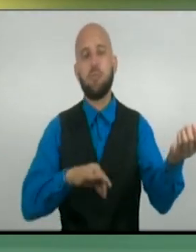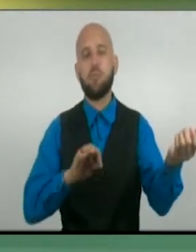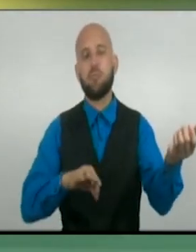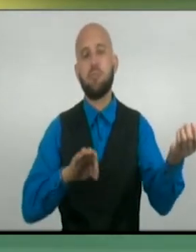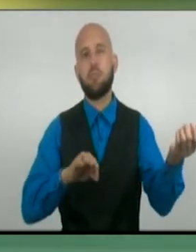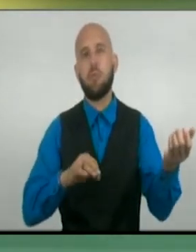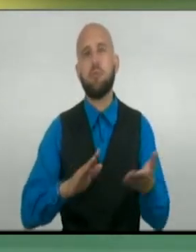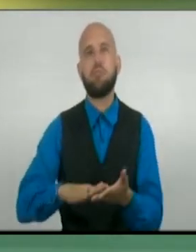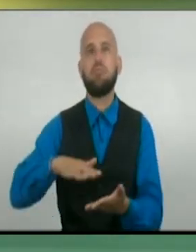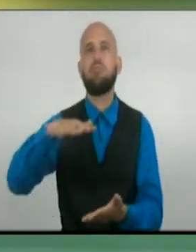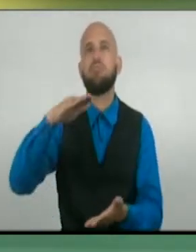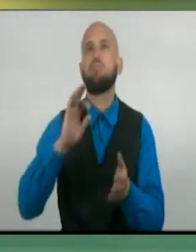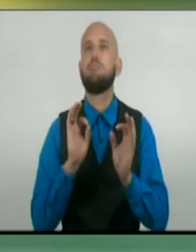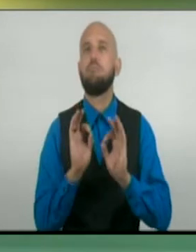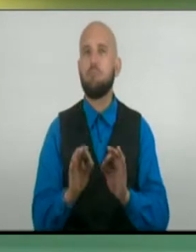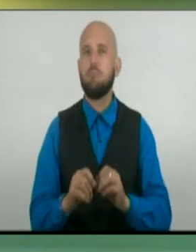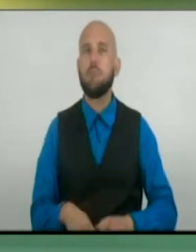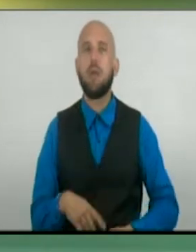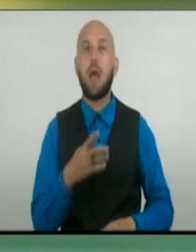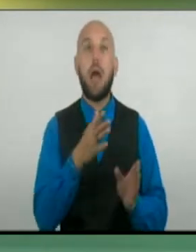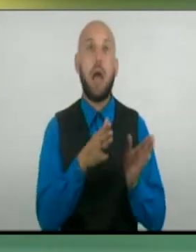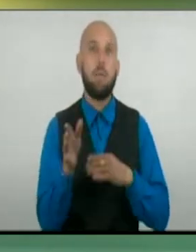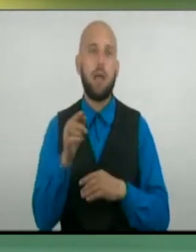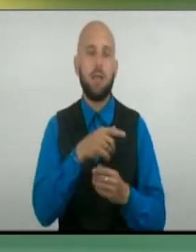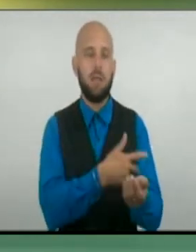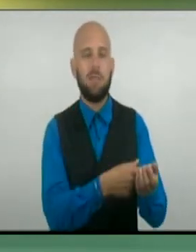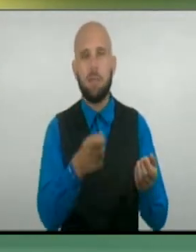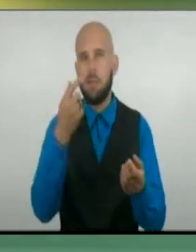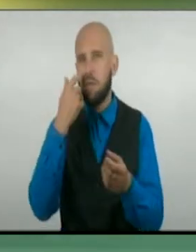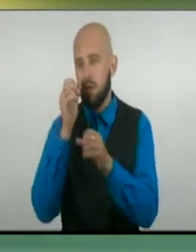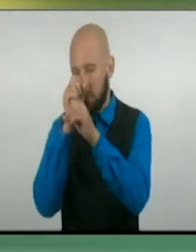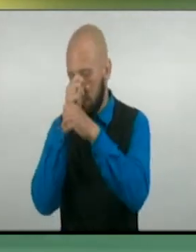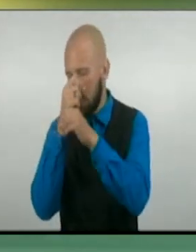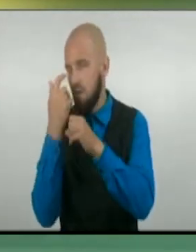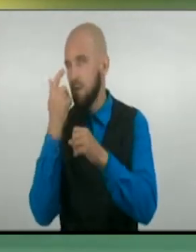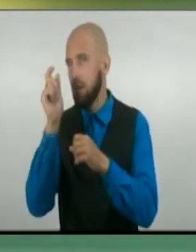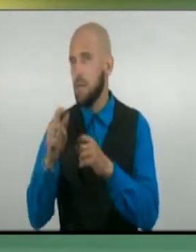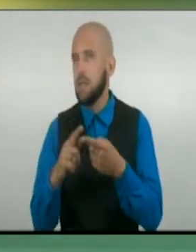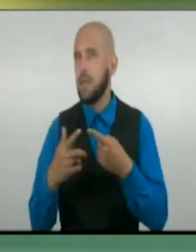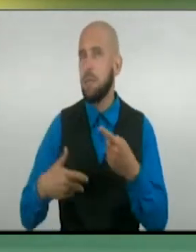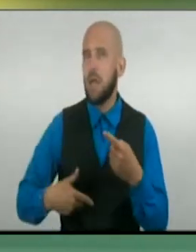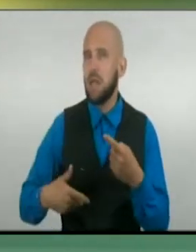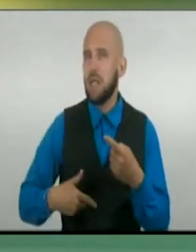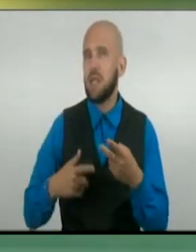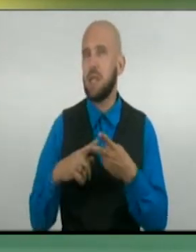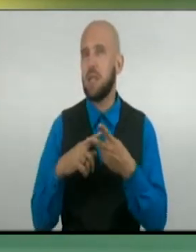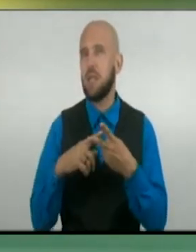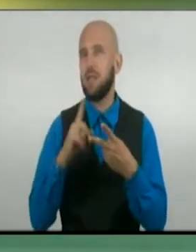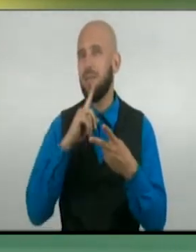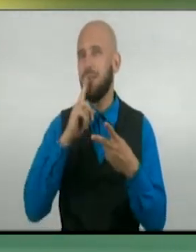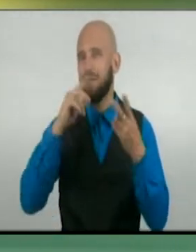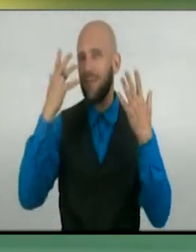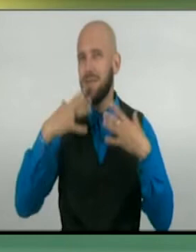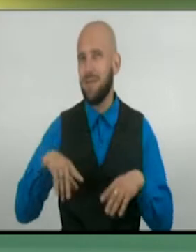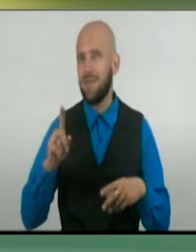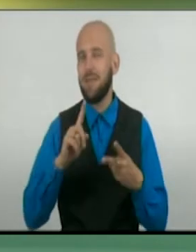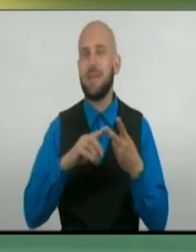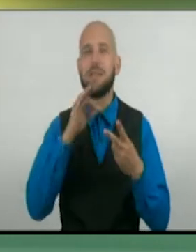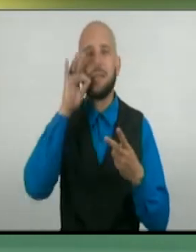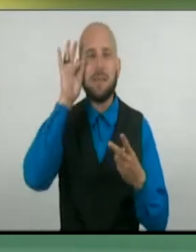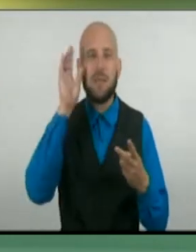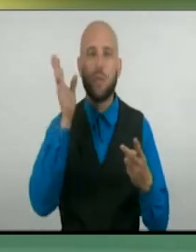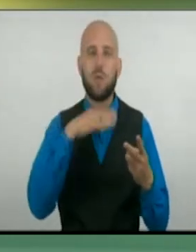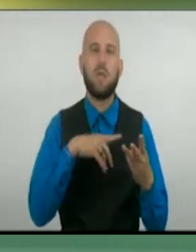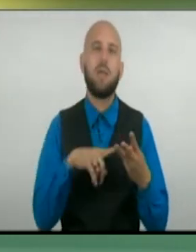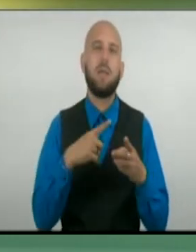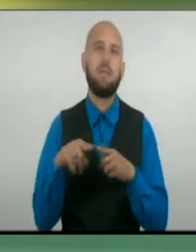y también en la muestra que se obtiene de esa persona pasa a los laboratorios suma o sea el sistema es